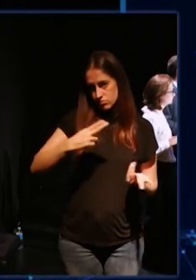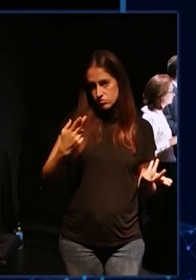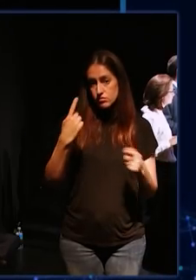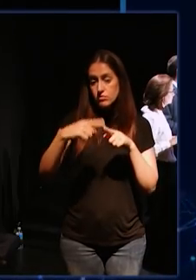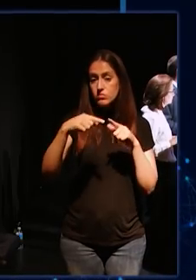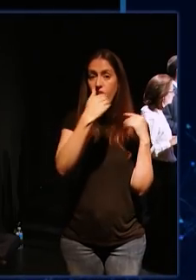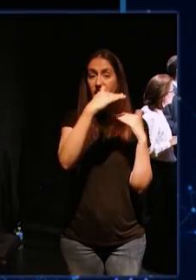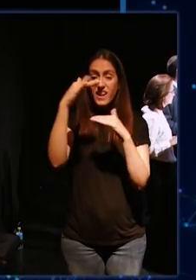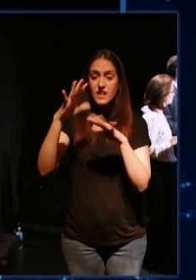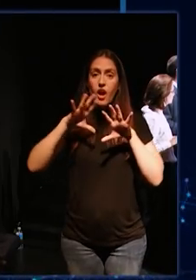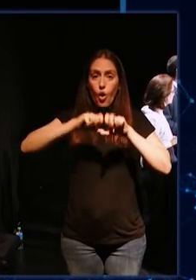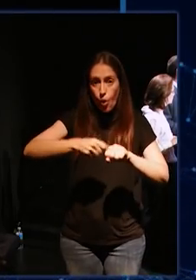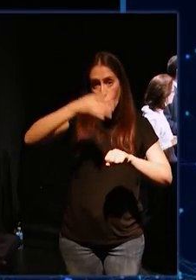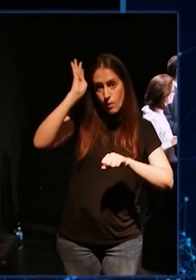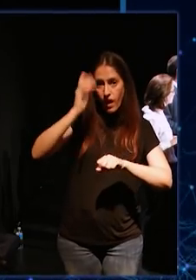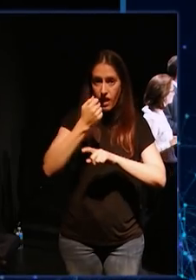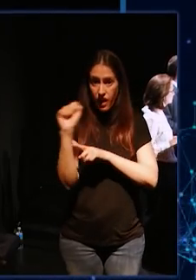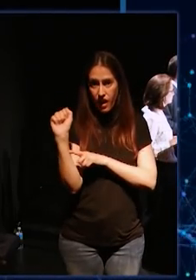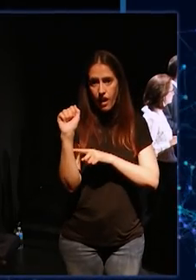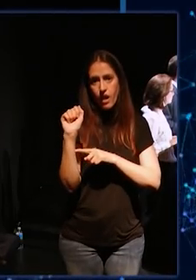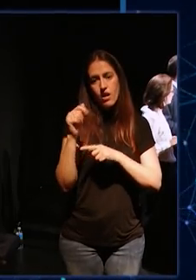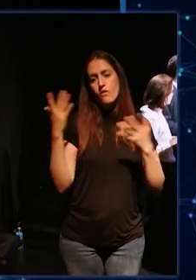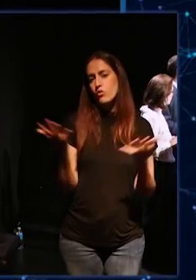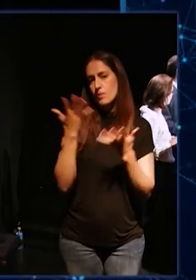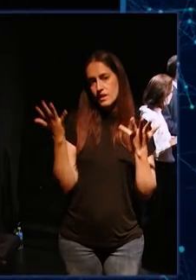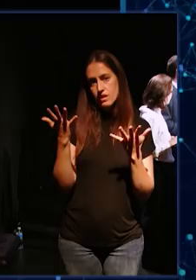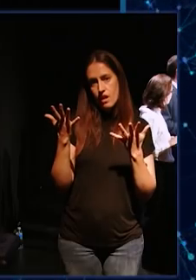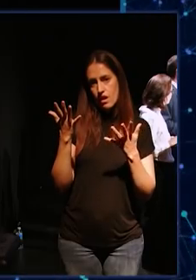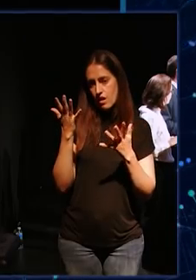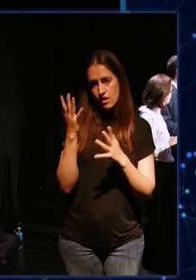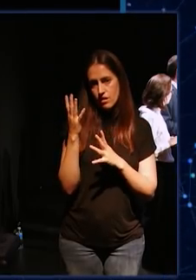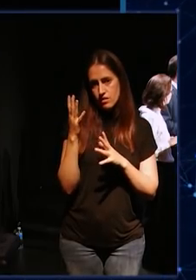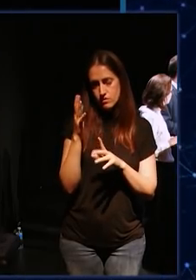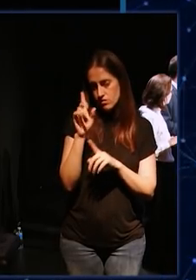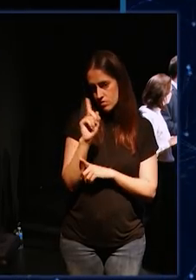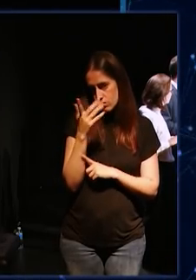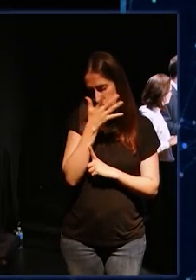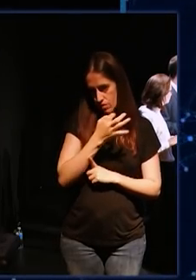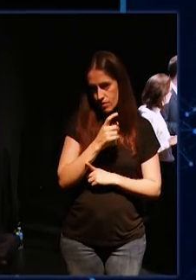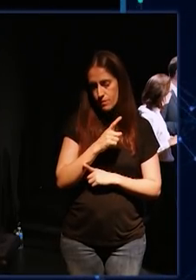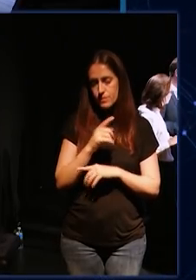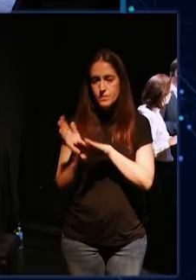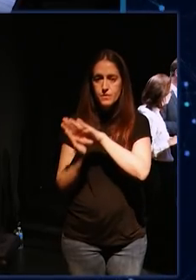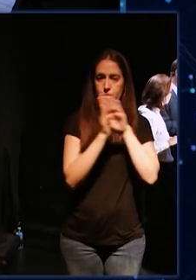las casas ocupadas ilegales, este tipo de cosas, no las debemos de fomentar de ninguna de las maneras. Quique Fuentes, dan como pueden. No, yo primero decir